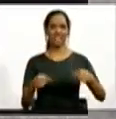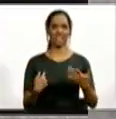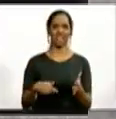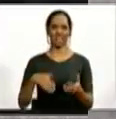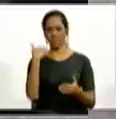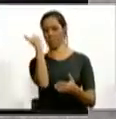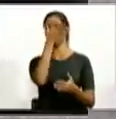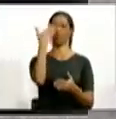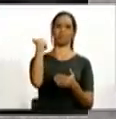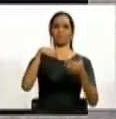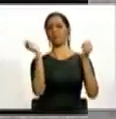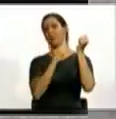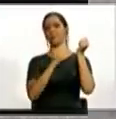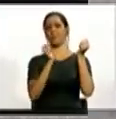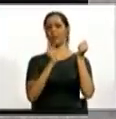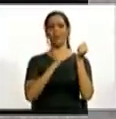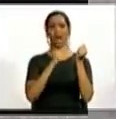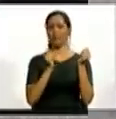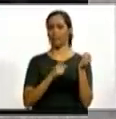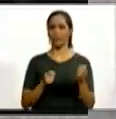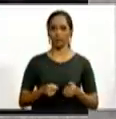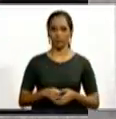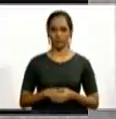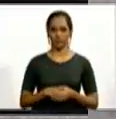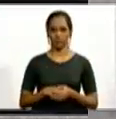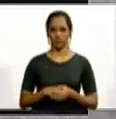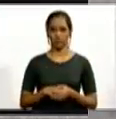con las cacerolas y los pitos